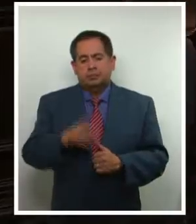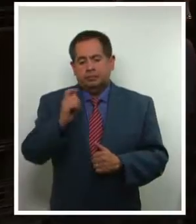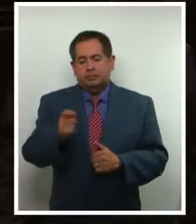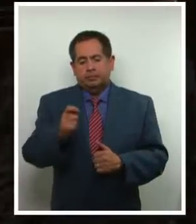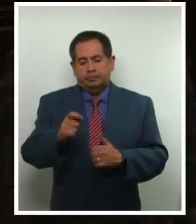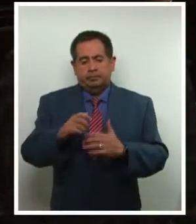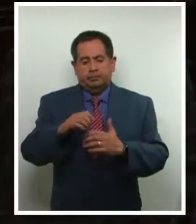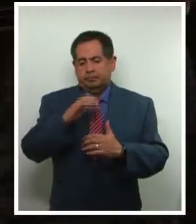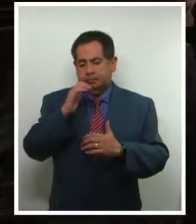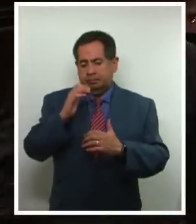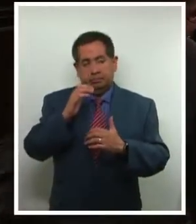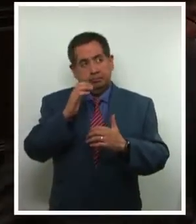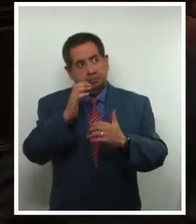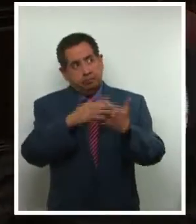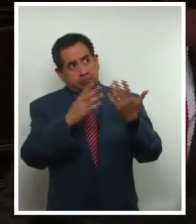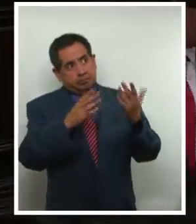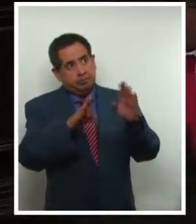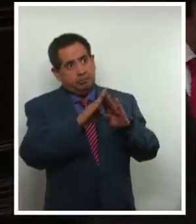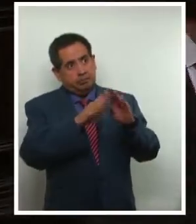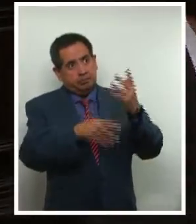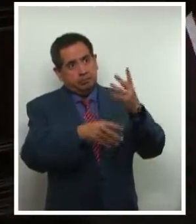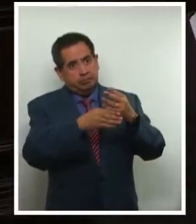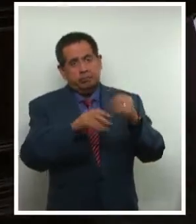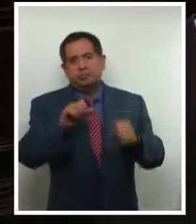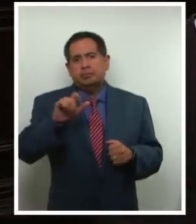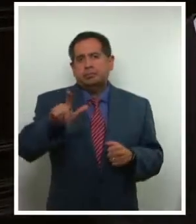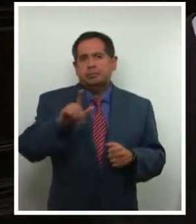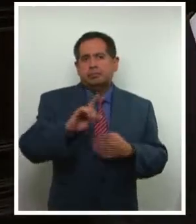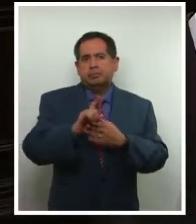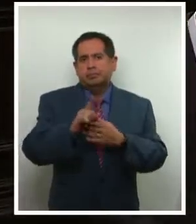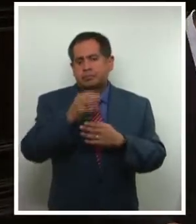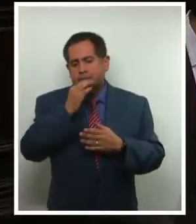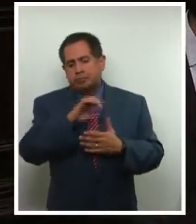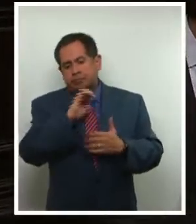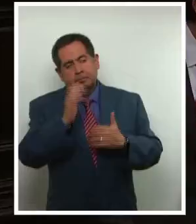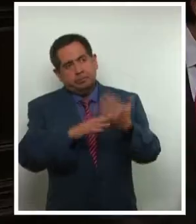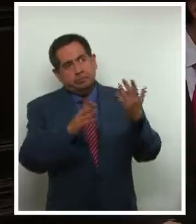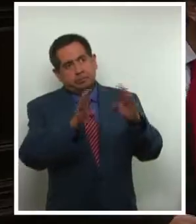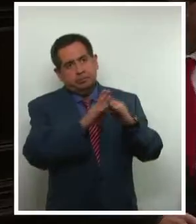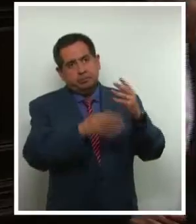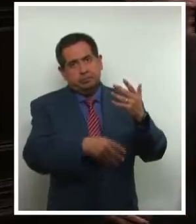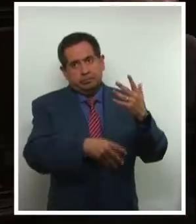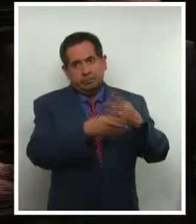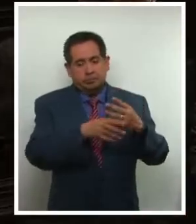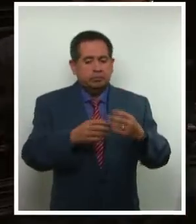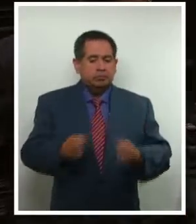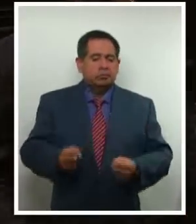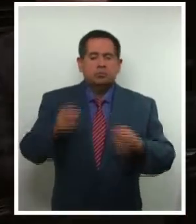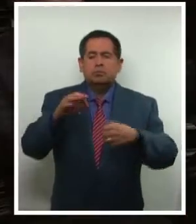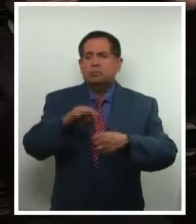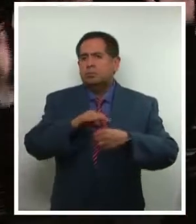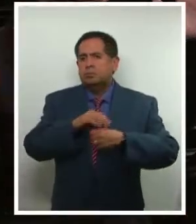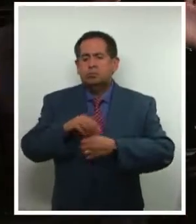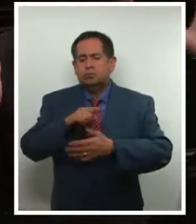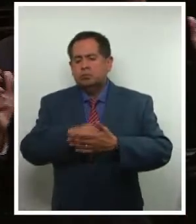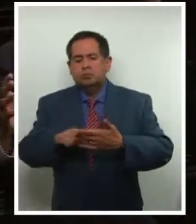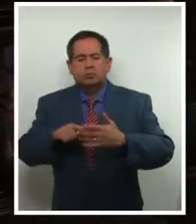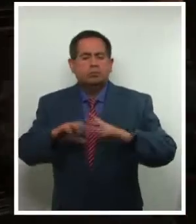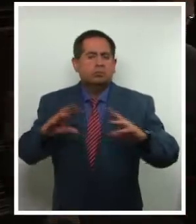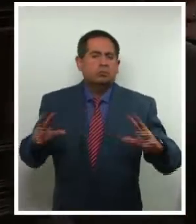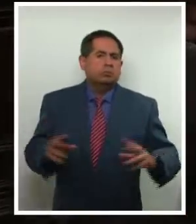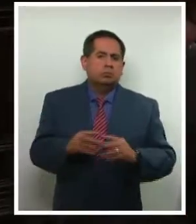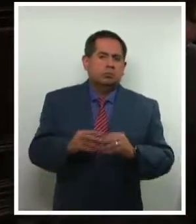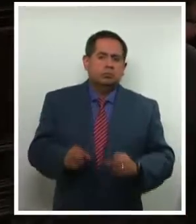cierra en 17 segundos se cierra este tablero electrónico, en donde hasta este momento le comento que se han emitido un